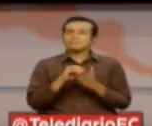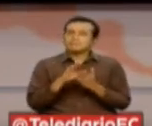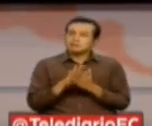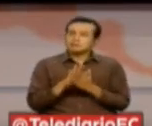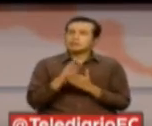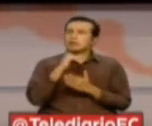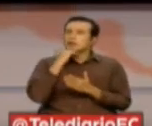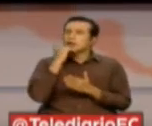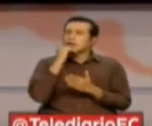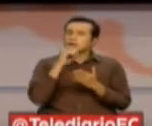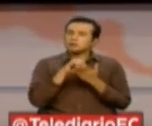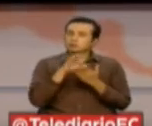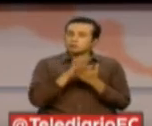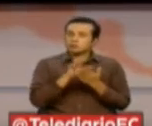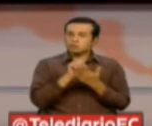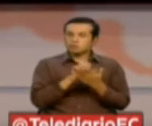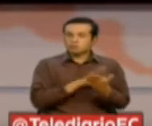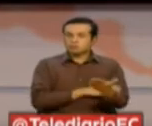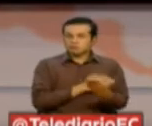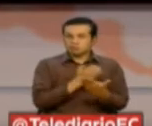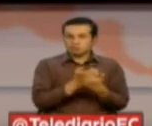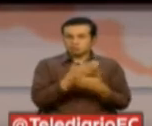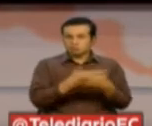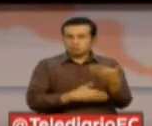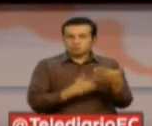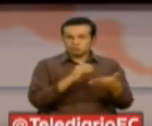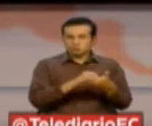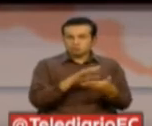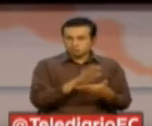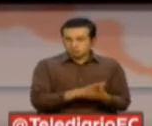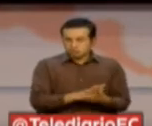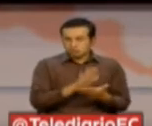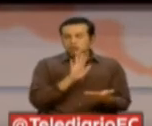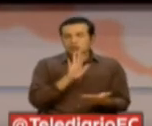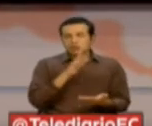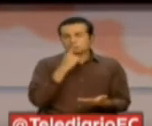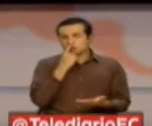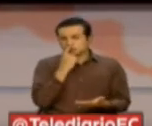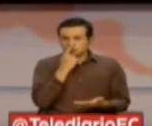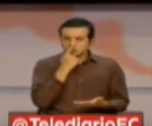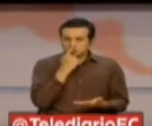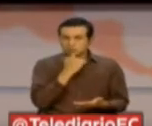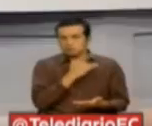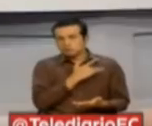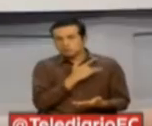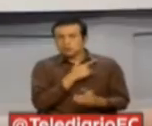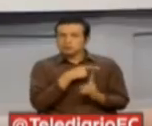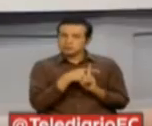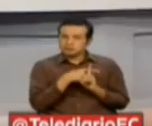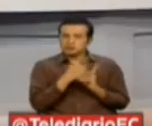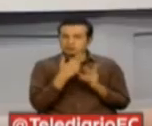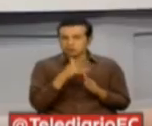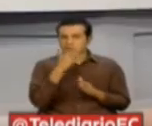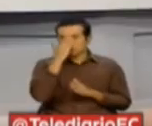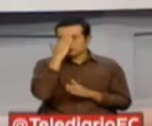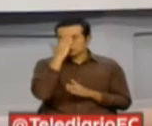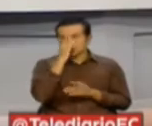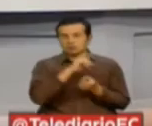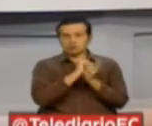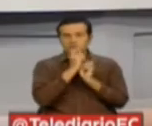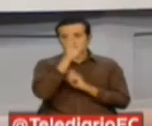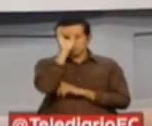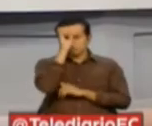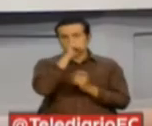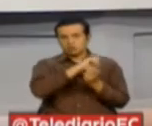parte en este programa económico está incluso en el programa que eso es lo que nos deja tal vez más más satisfacción saber que hay ese refrescamiento de